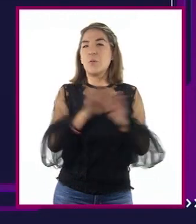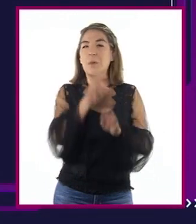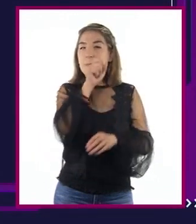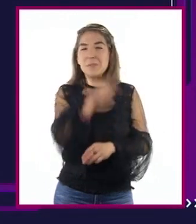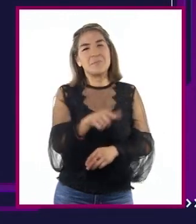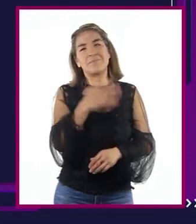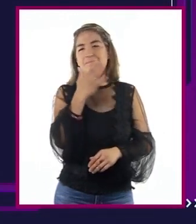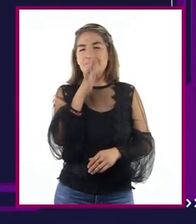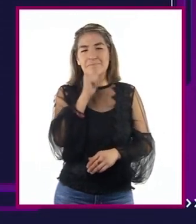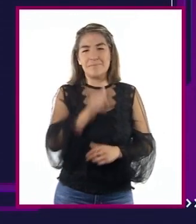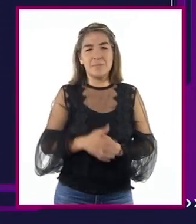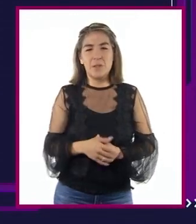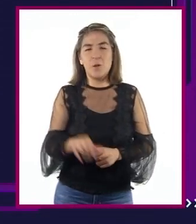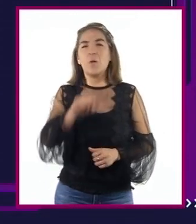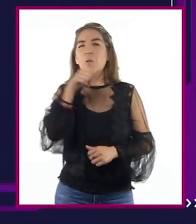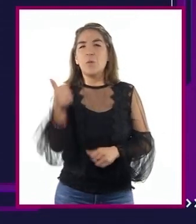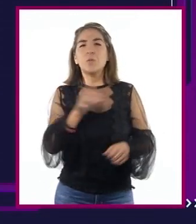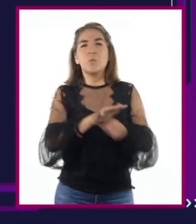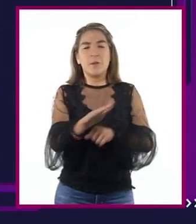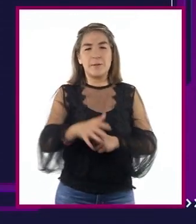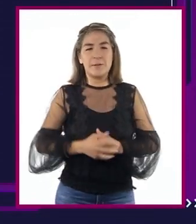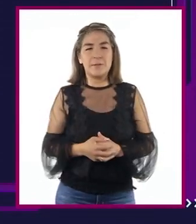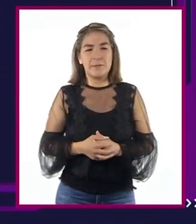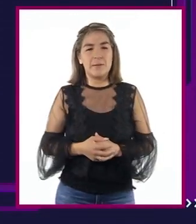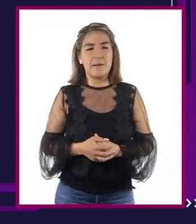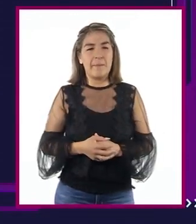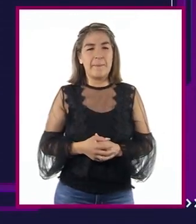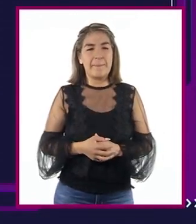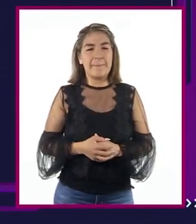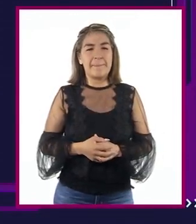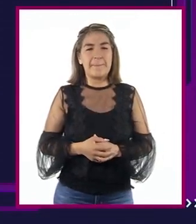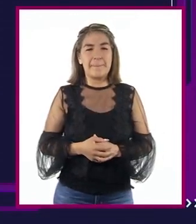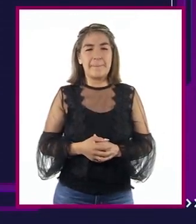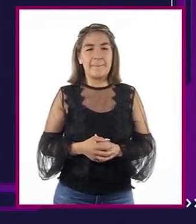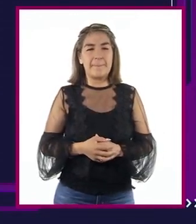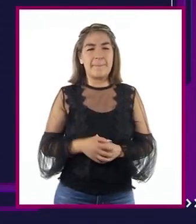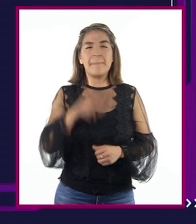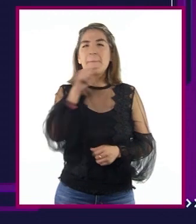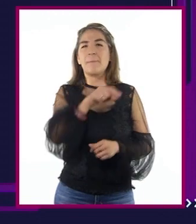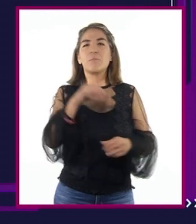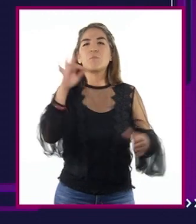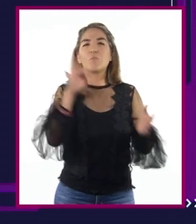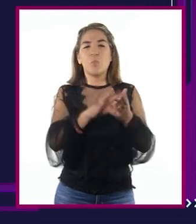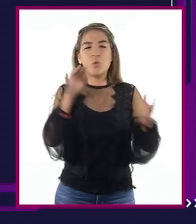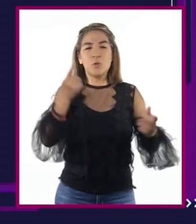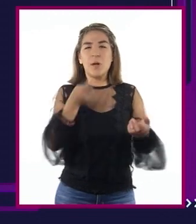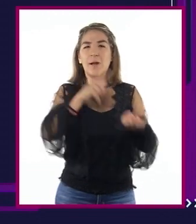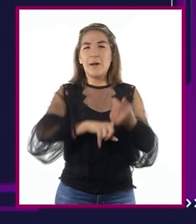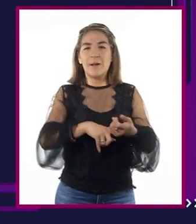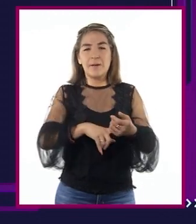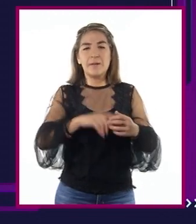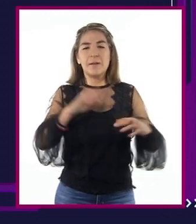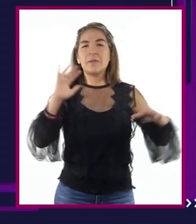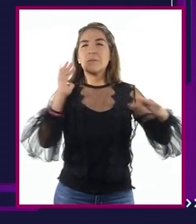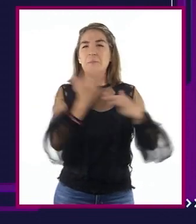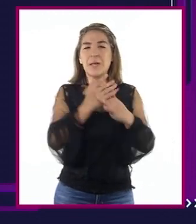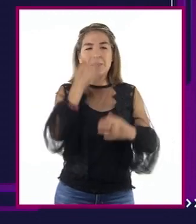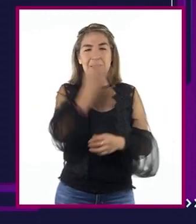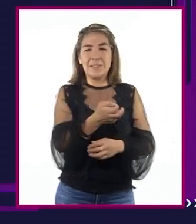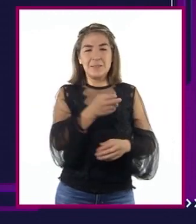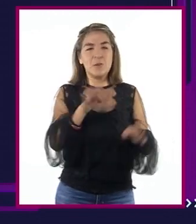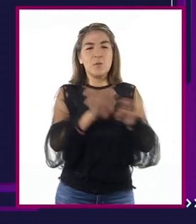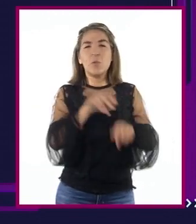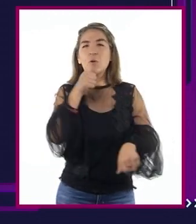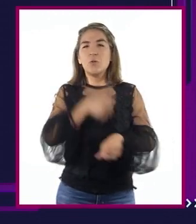este. Otro concepto es la marca de clase, que es el punto medio de cada intervalo.